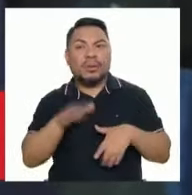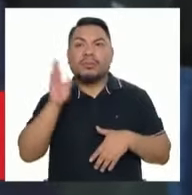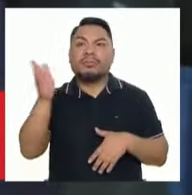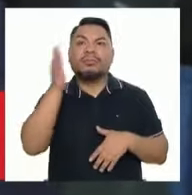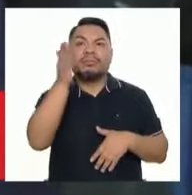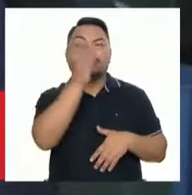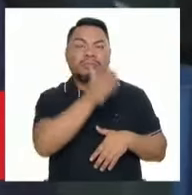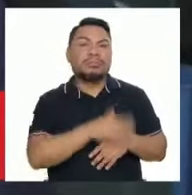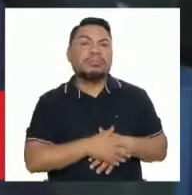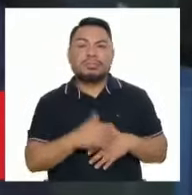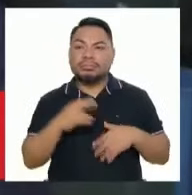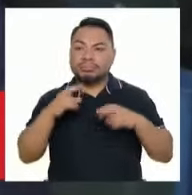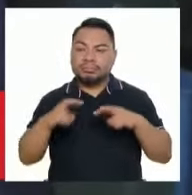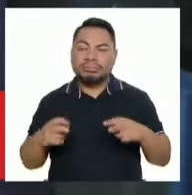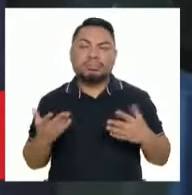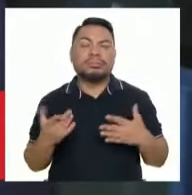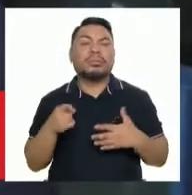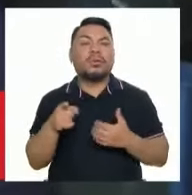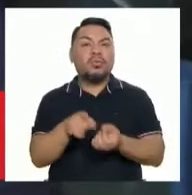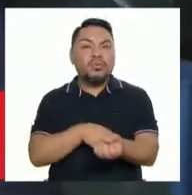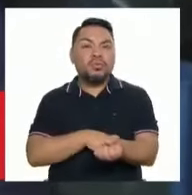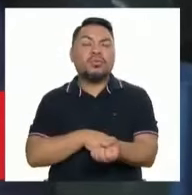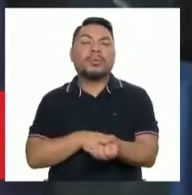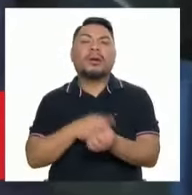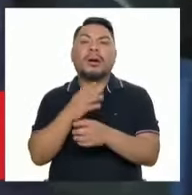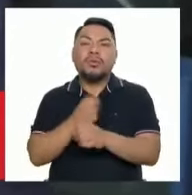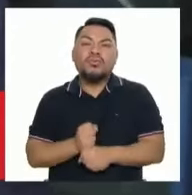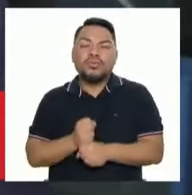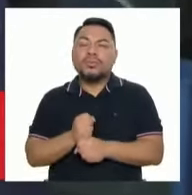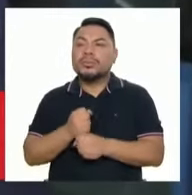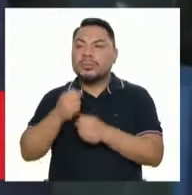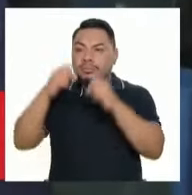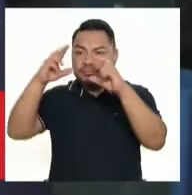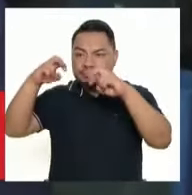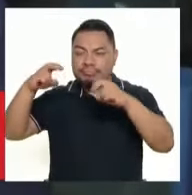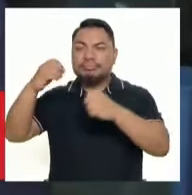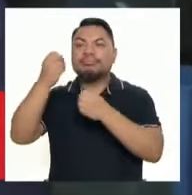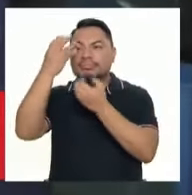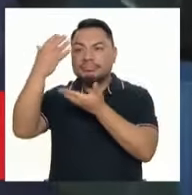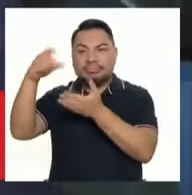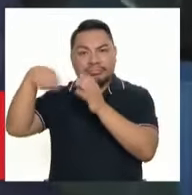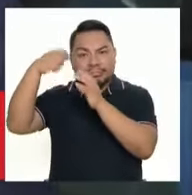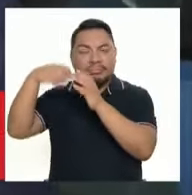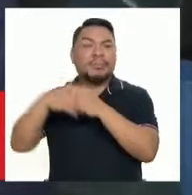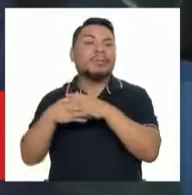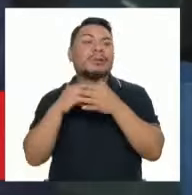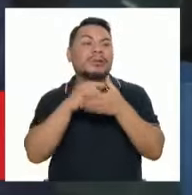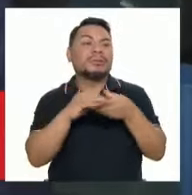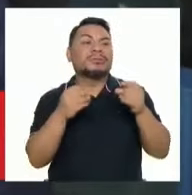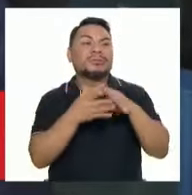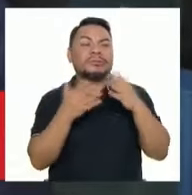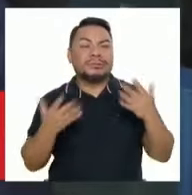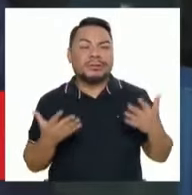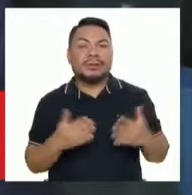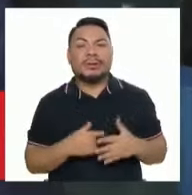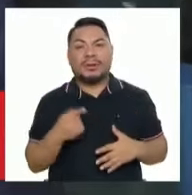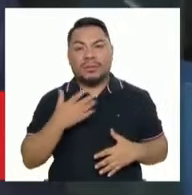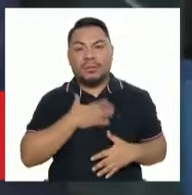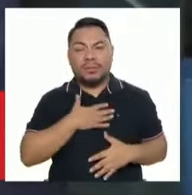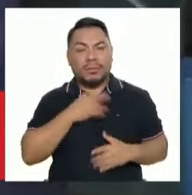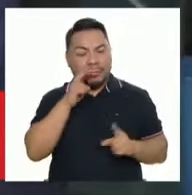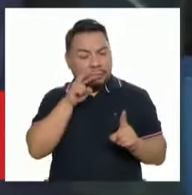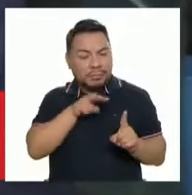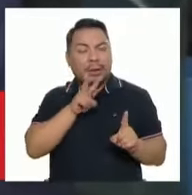distintas perspectivas, desde las costumbres, tradiciones, también reportajes de crónicas desde el punto de vista